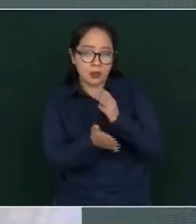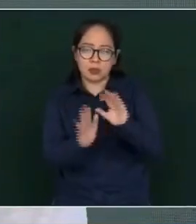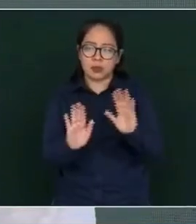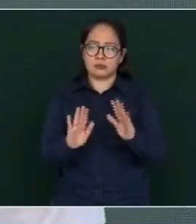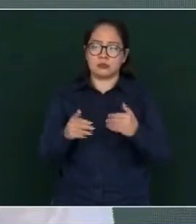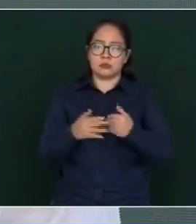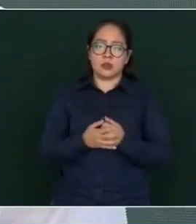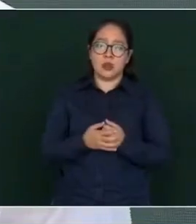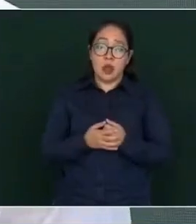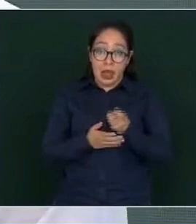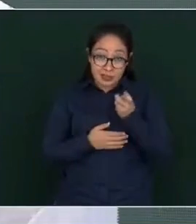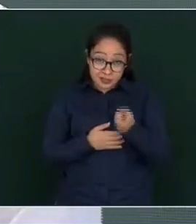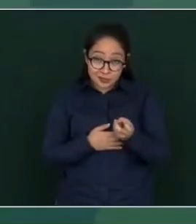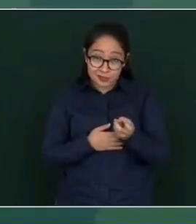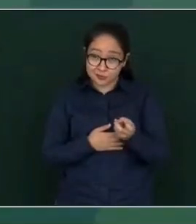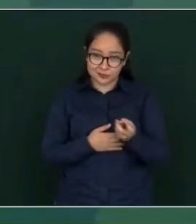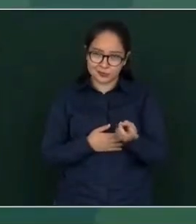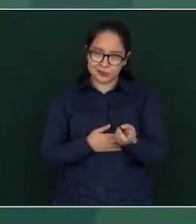No.